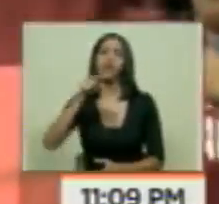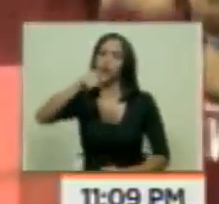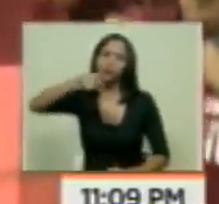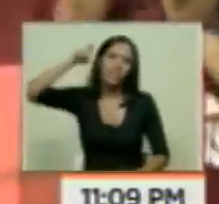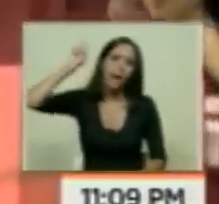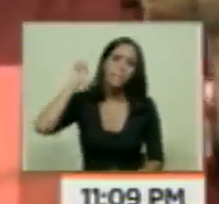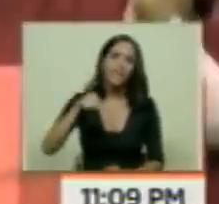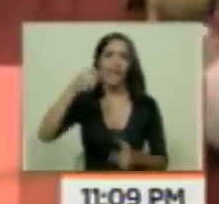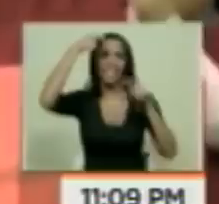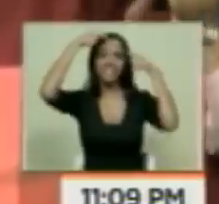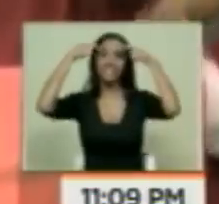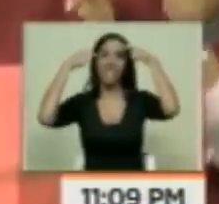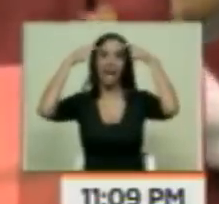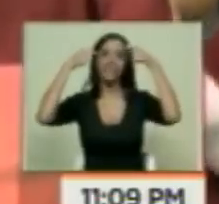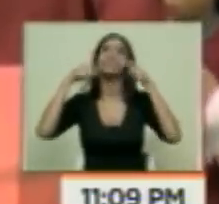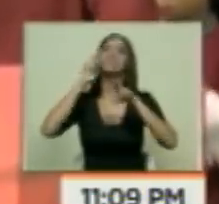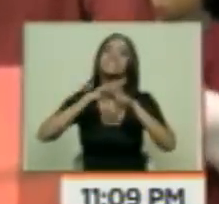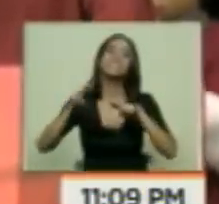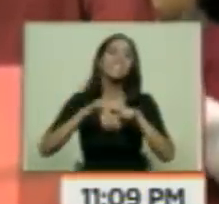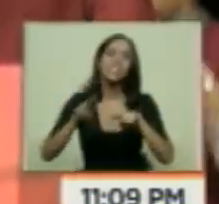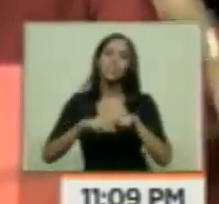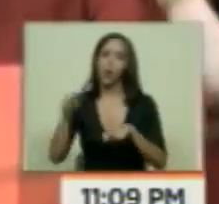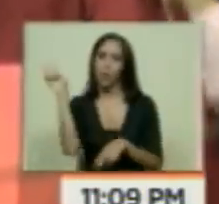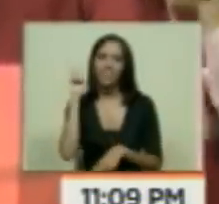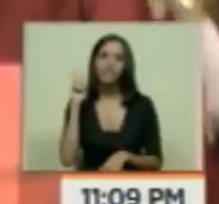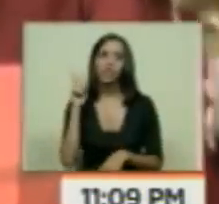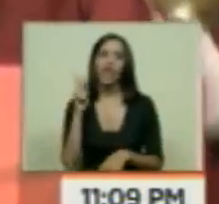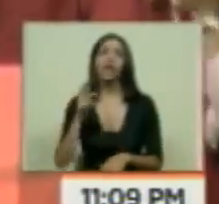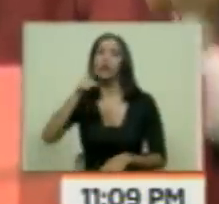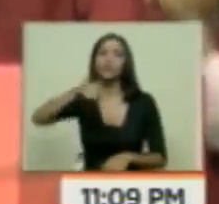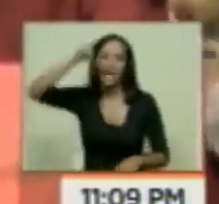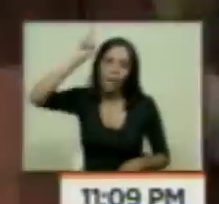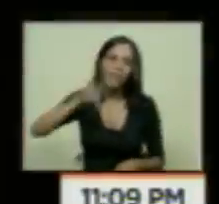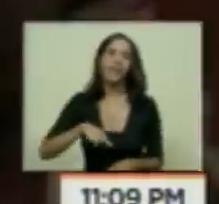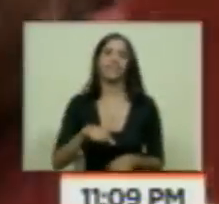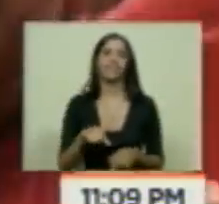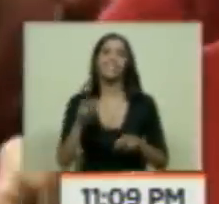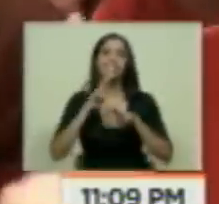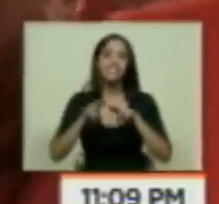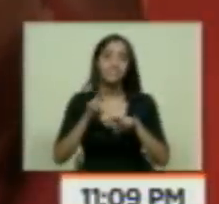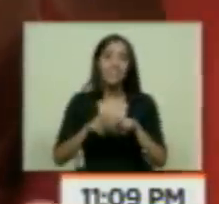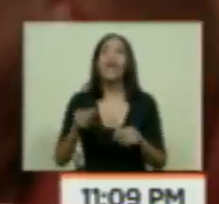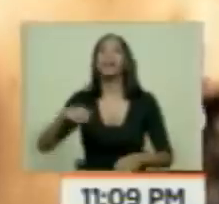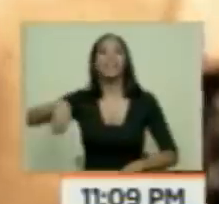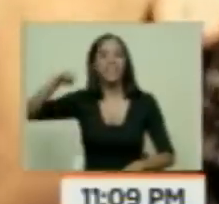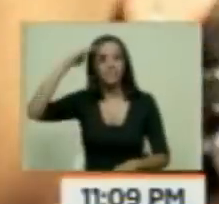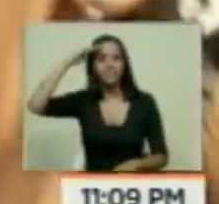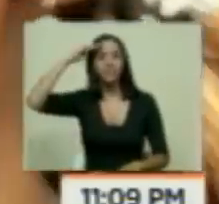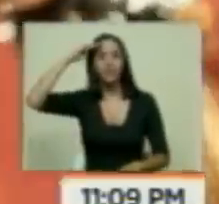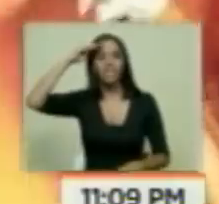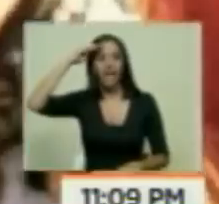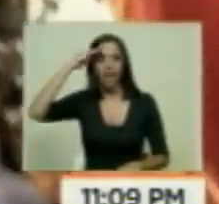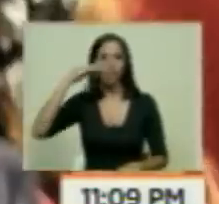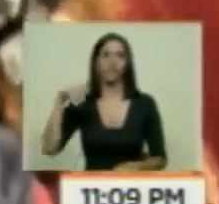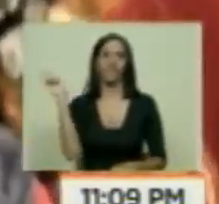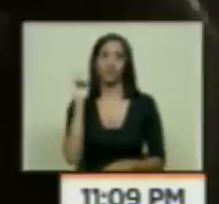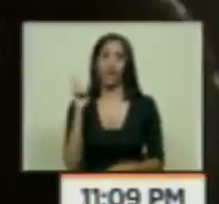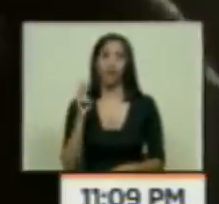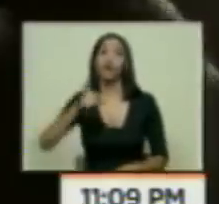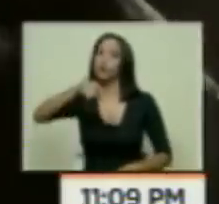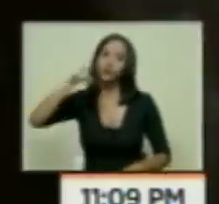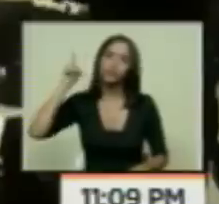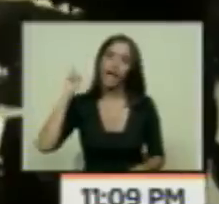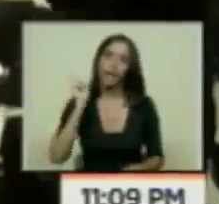también eres Chávez, niño venezolano. Tú también eres Chávez, soldado venezolano. Tú también